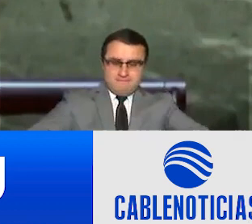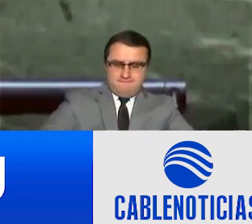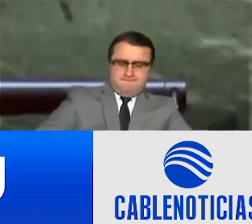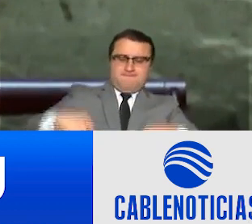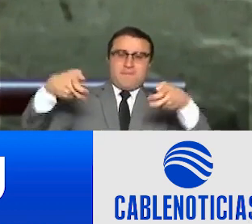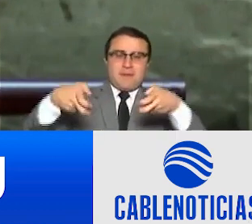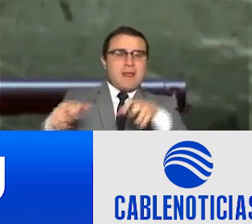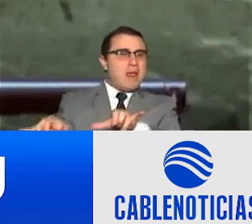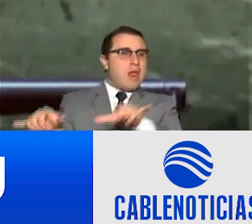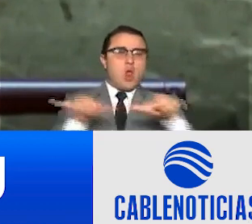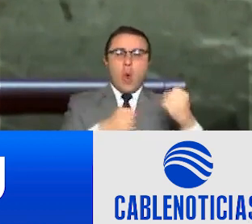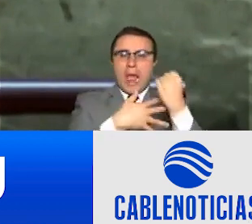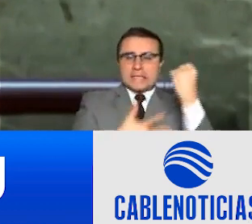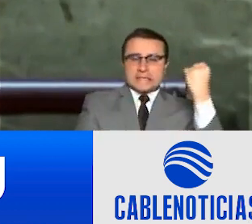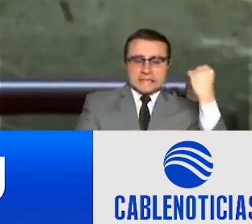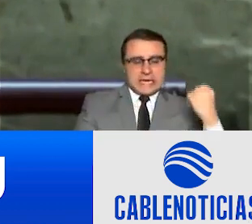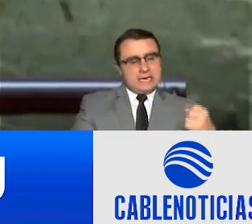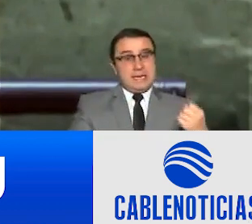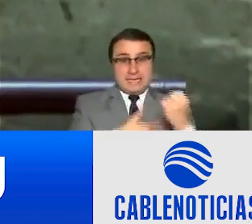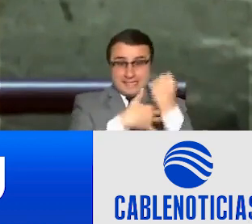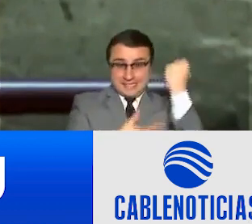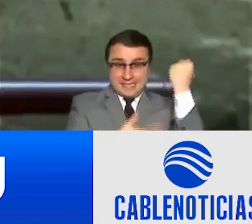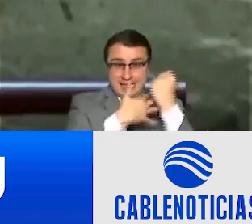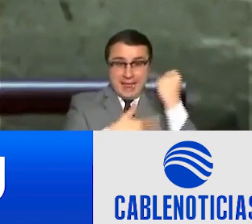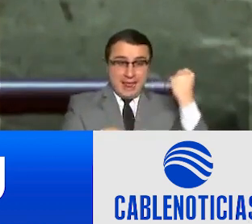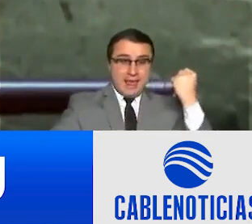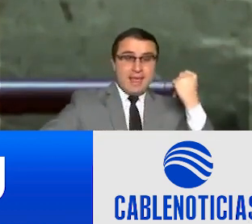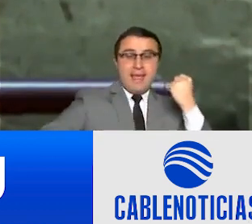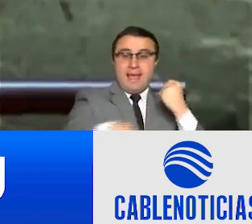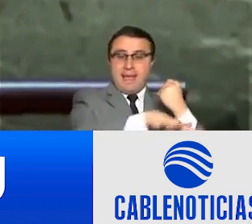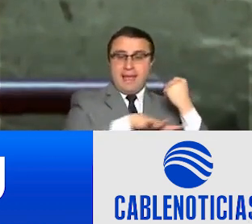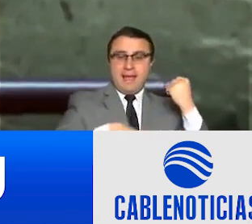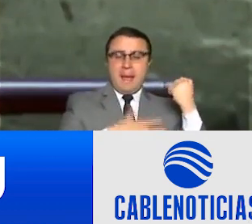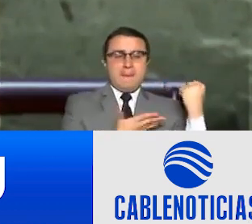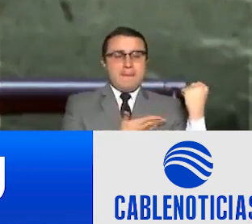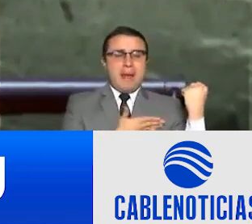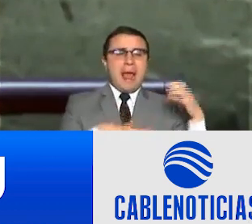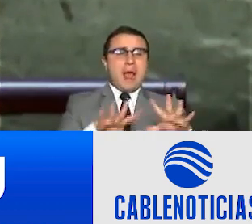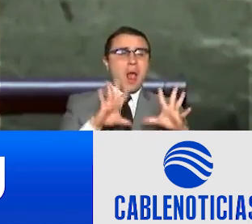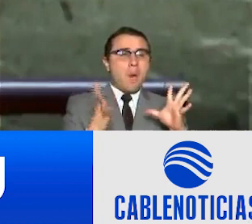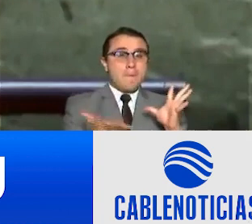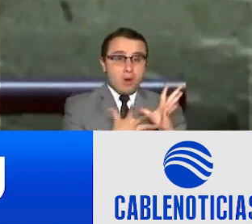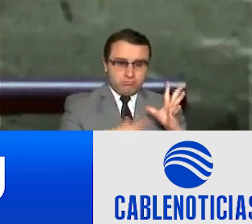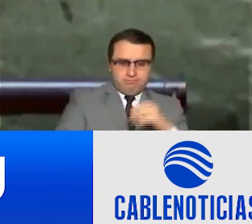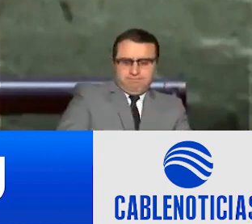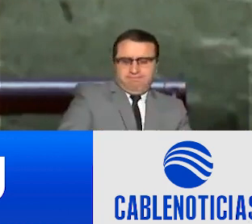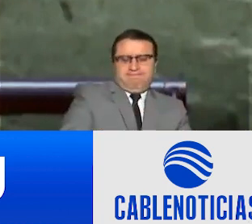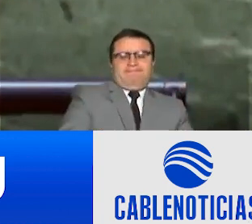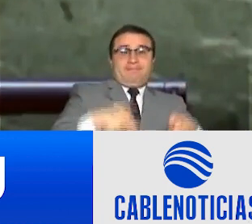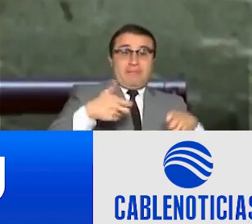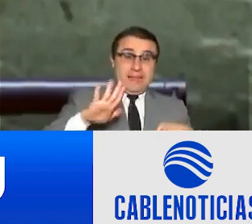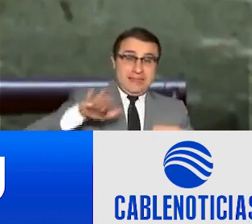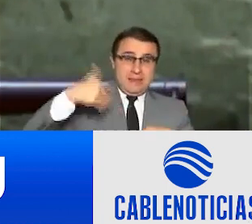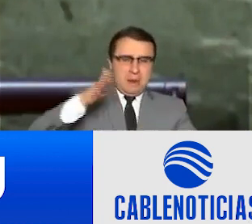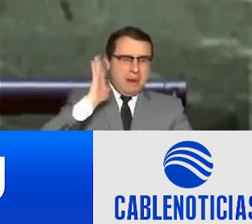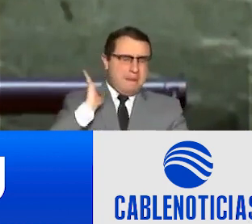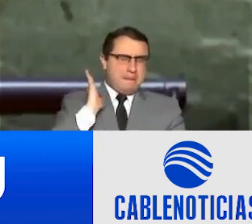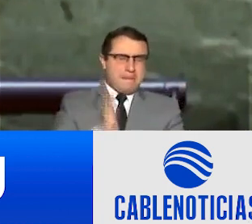la sangre a esa madre tierra, y que eso no tendría sino una